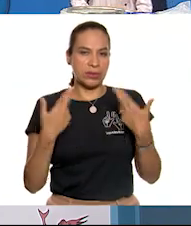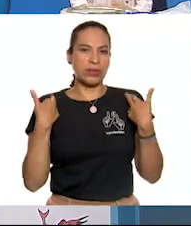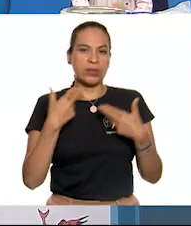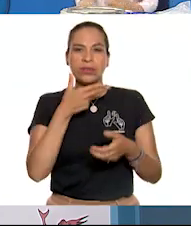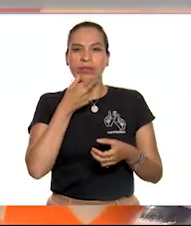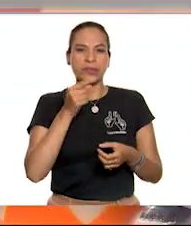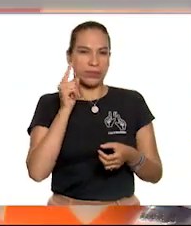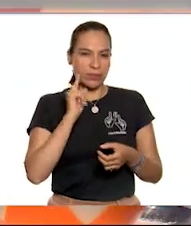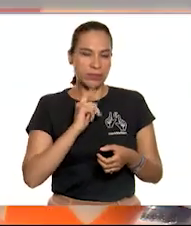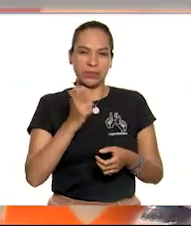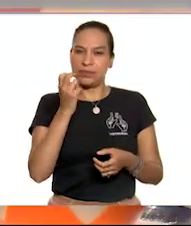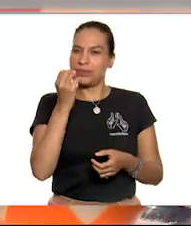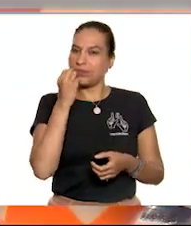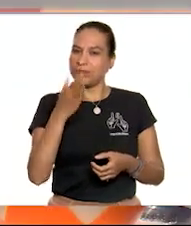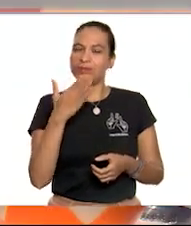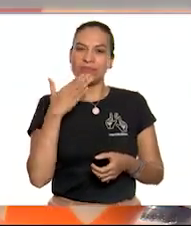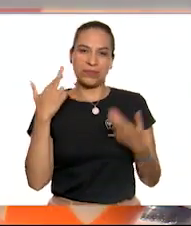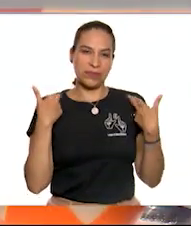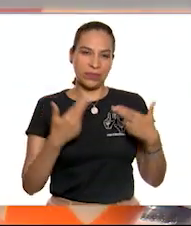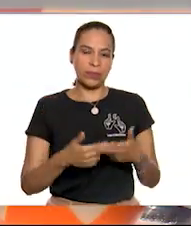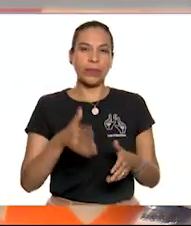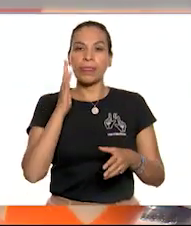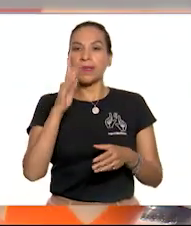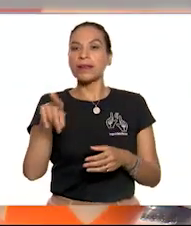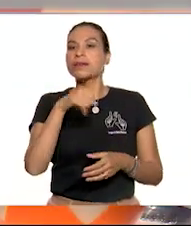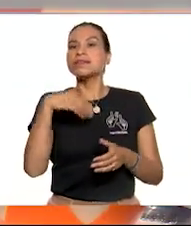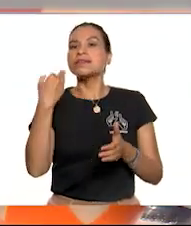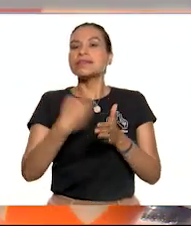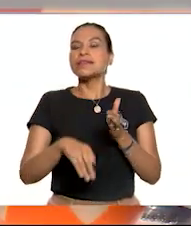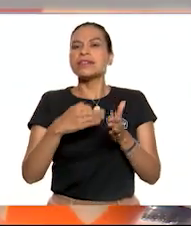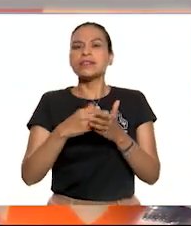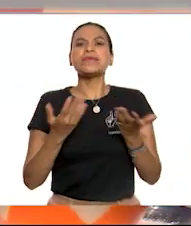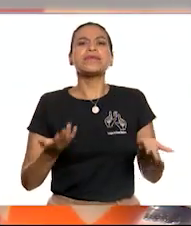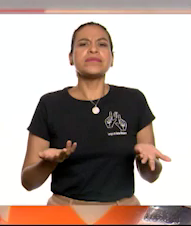maestro? Estupendo, maestra. Perfecto. Ya solo nos falta